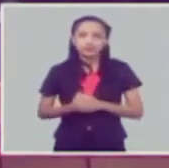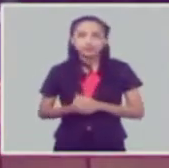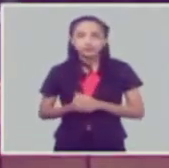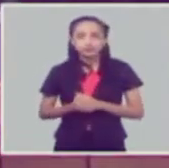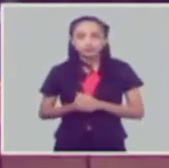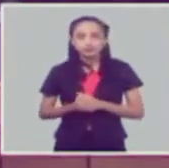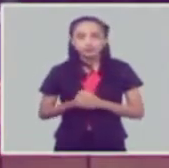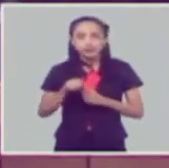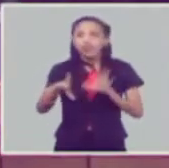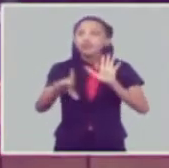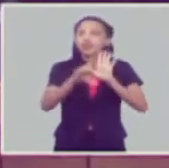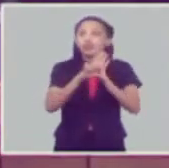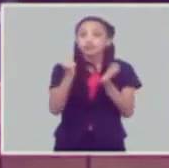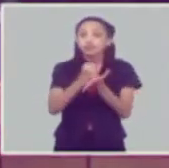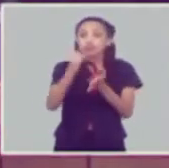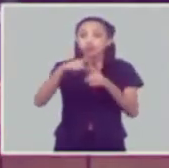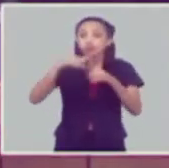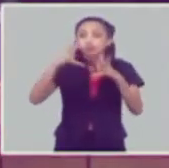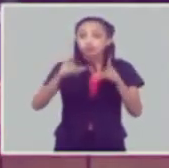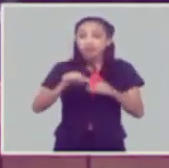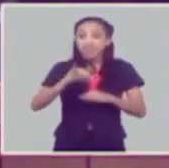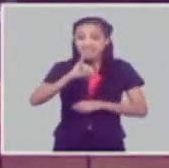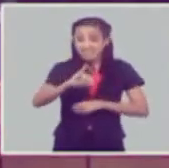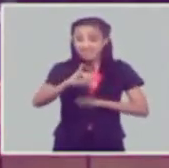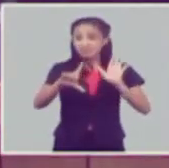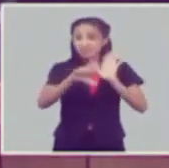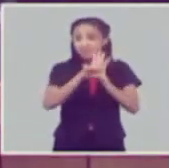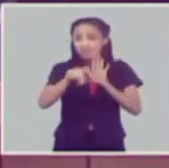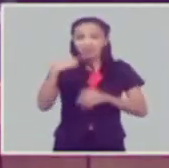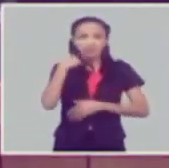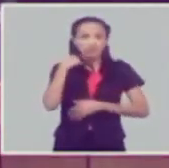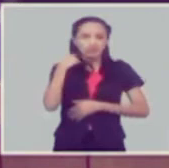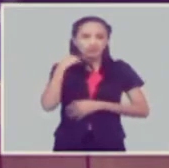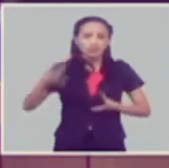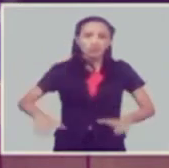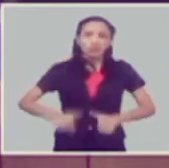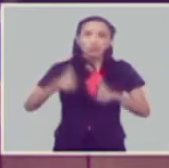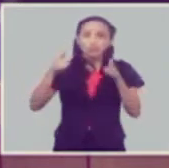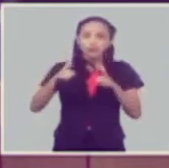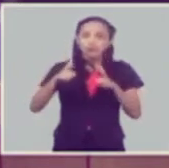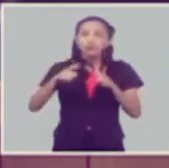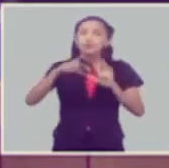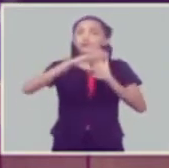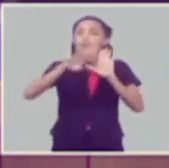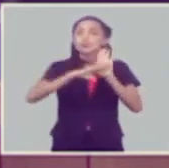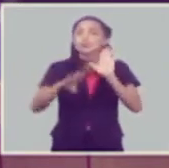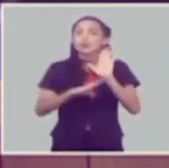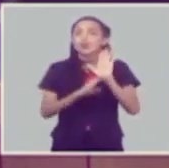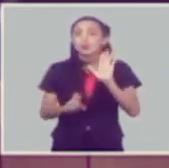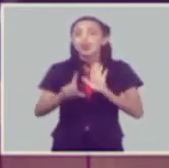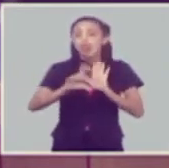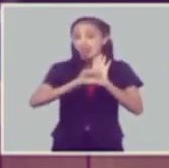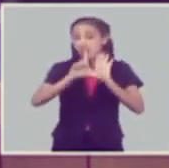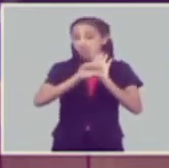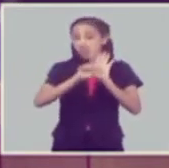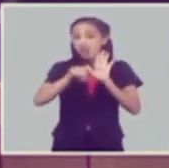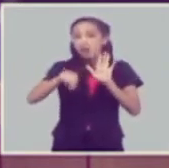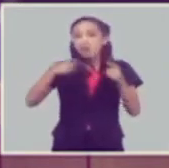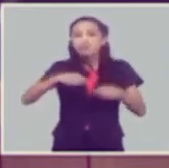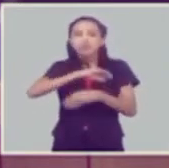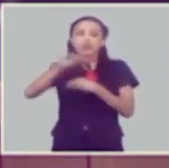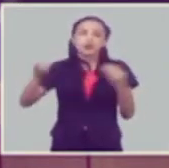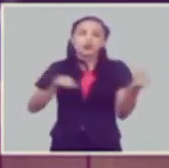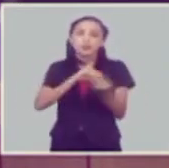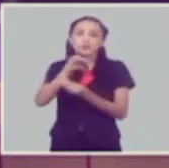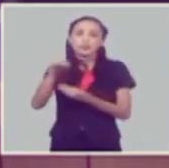leyes se han aprobado un total de 6 este año en cumplimiento del cronograma legislativo que ahora hemos tenido que readecuar y